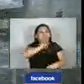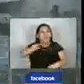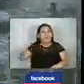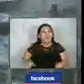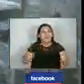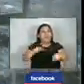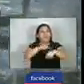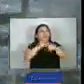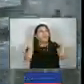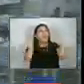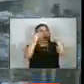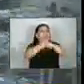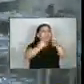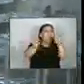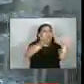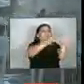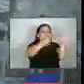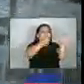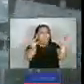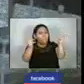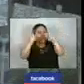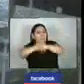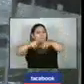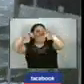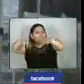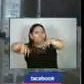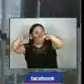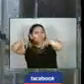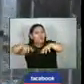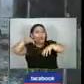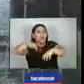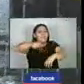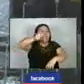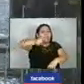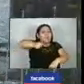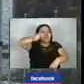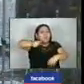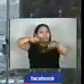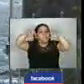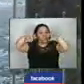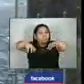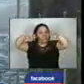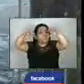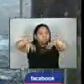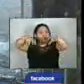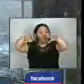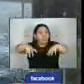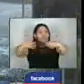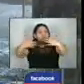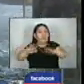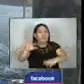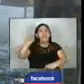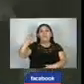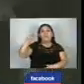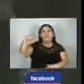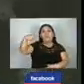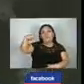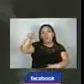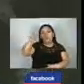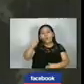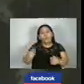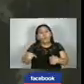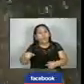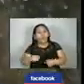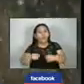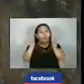de la época seca a la invernal, los meses donde afectará la ausencia de lluvias propias del fenómeno del niño sería